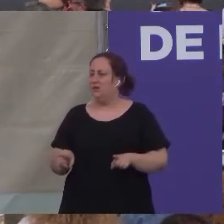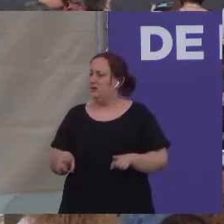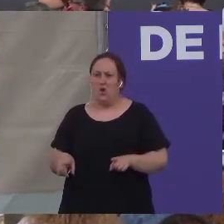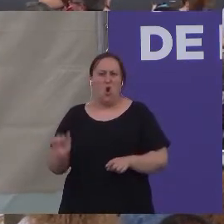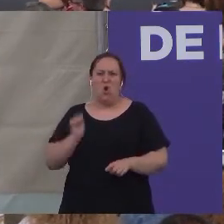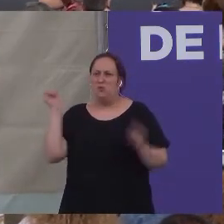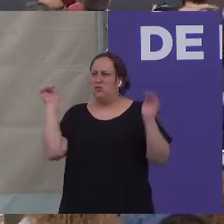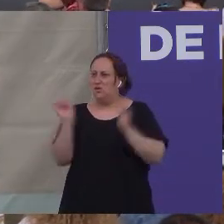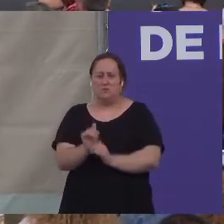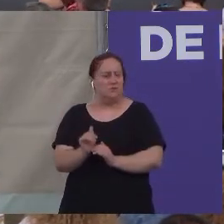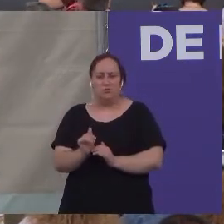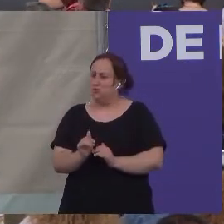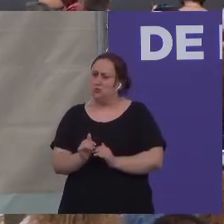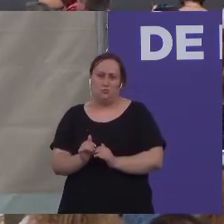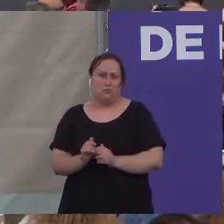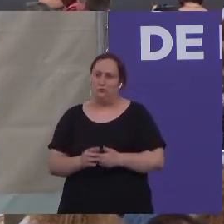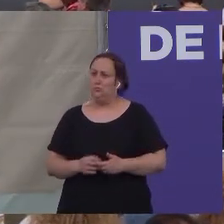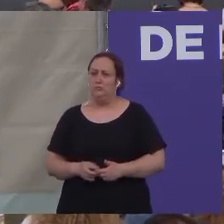menos oportunidades.